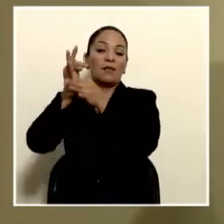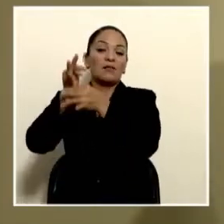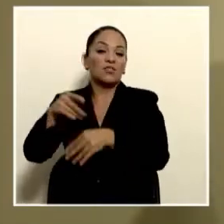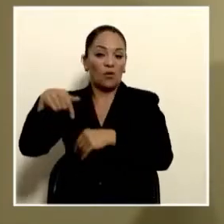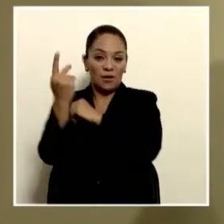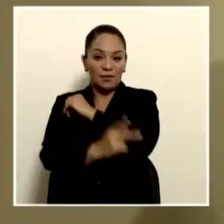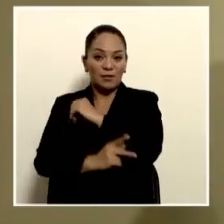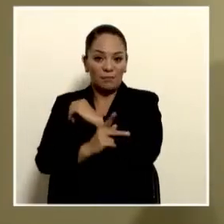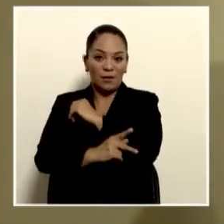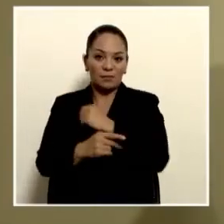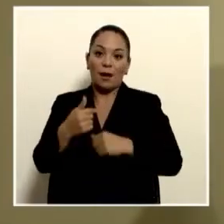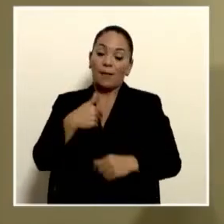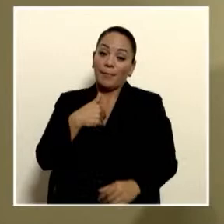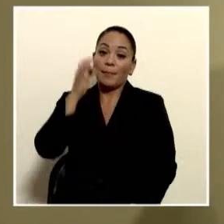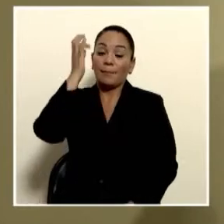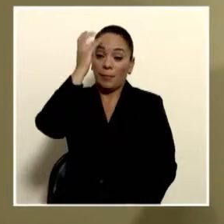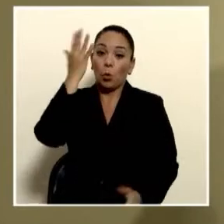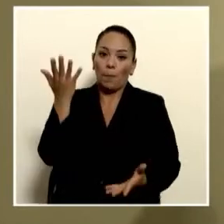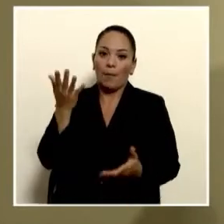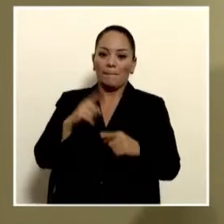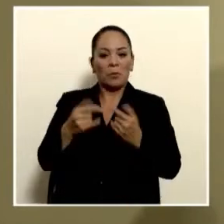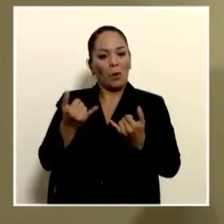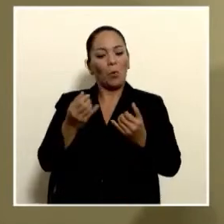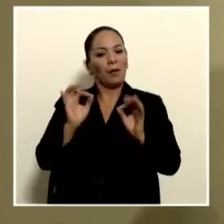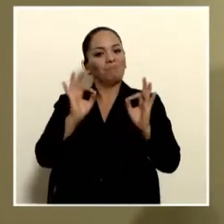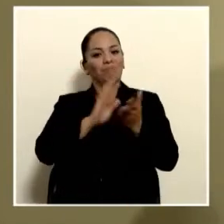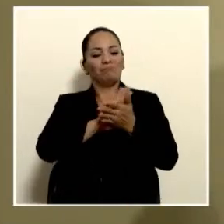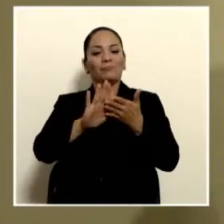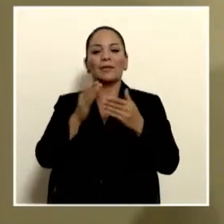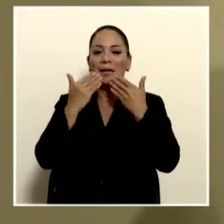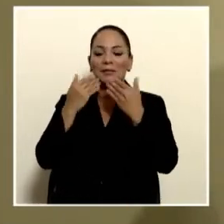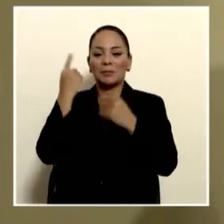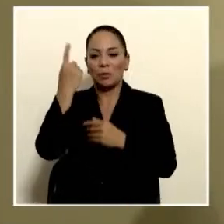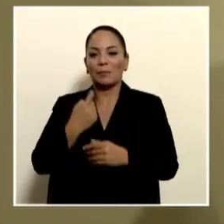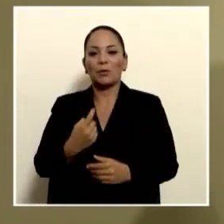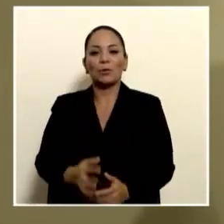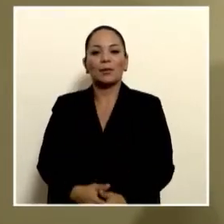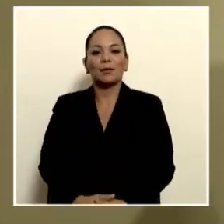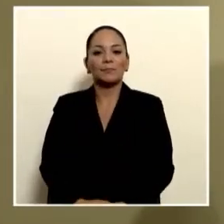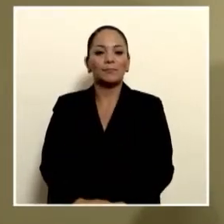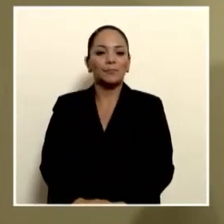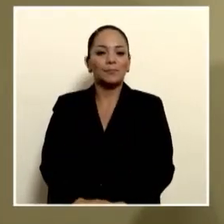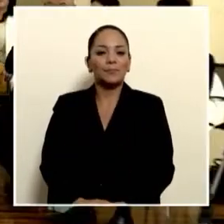este país, a mí más bien me preocupa. Muchas gracias por la pregunta.